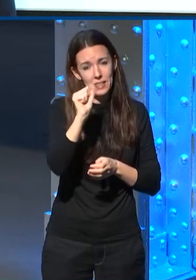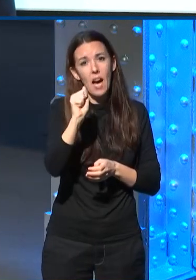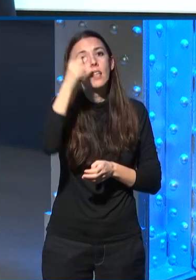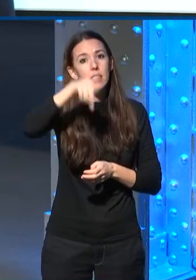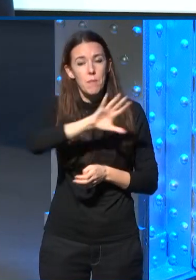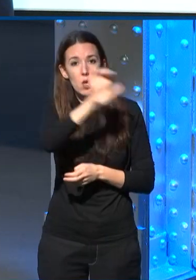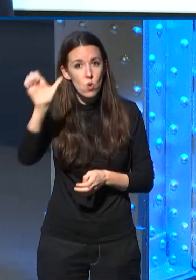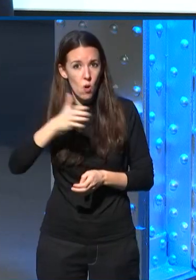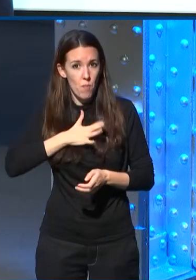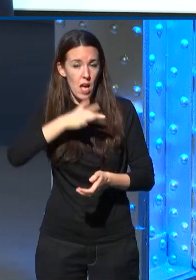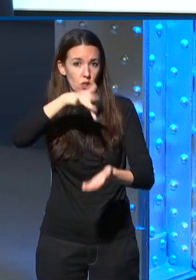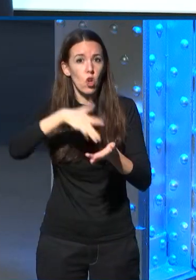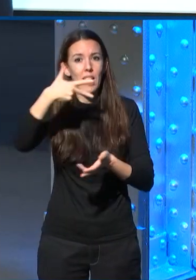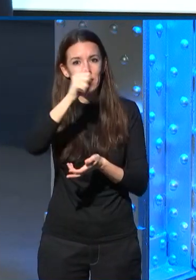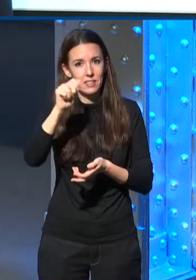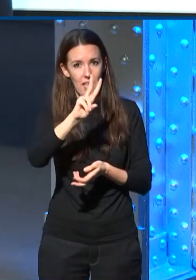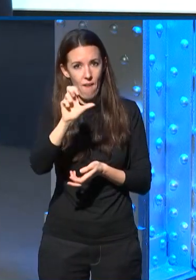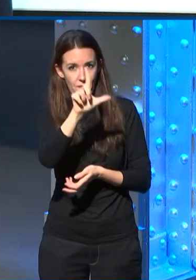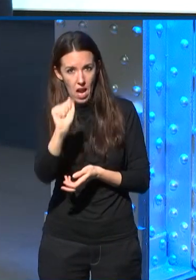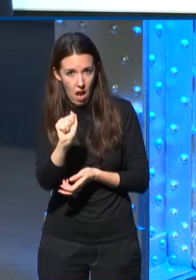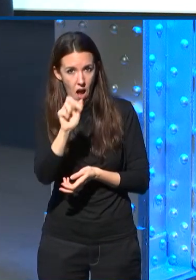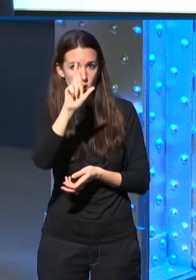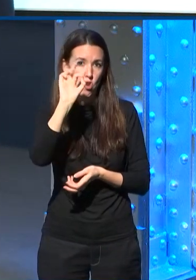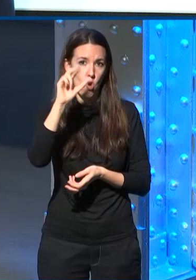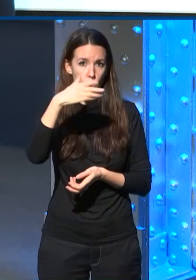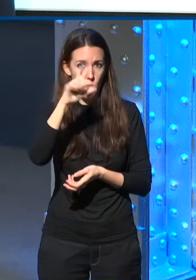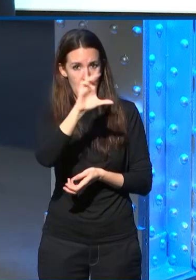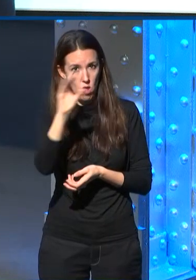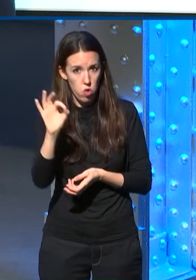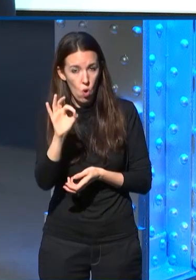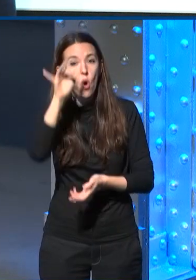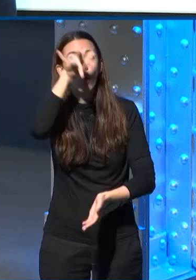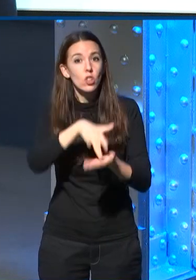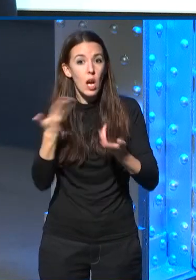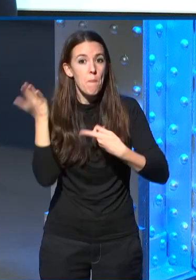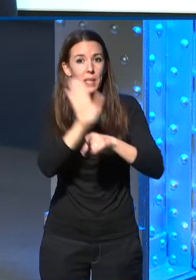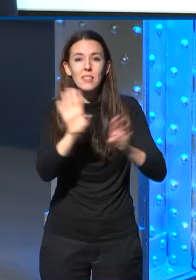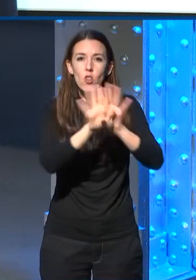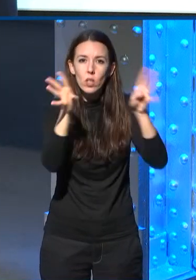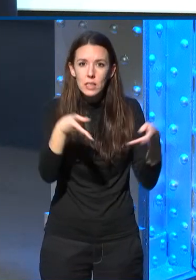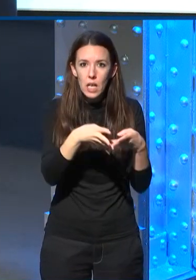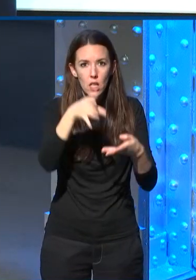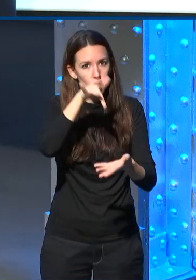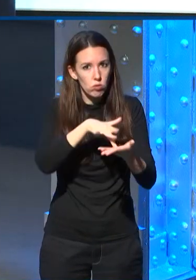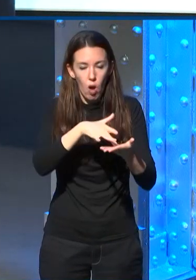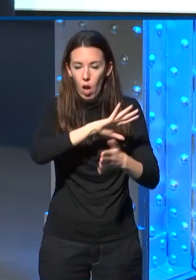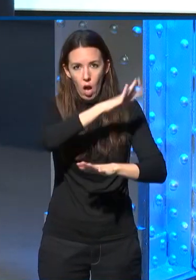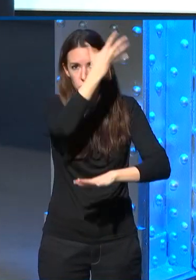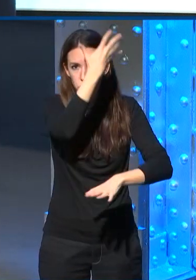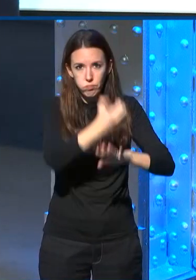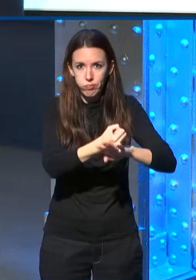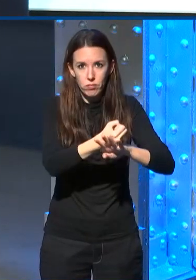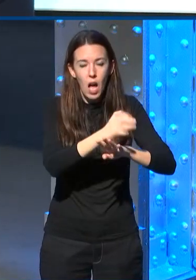desde la estación de Robledo de Chabela. O sea, ayer pues yo creo que es una de esas presentaciones de Internet que quedarán ahí grabadas